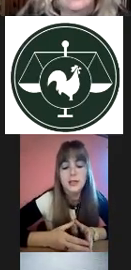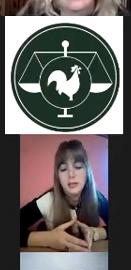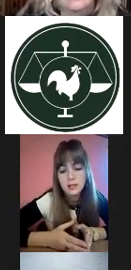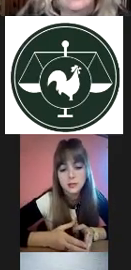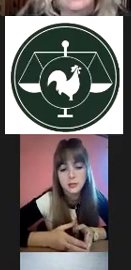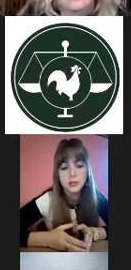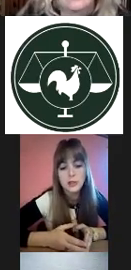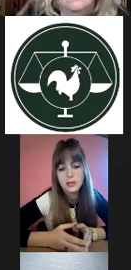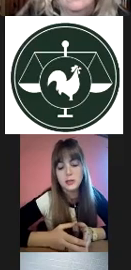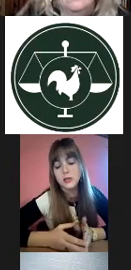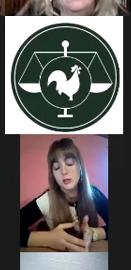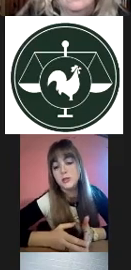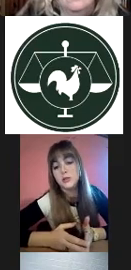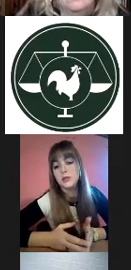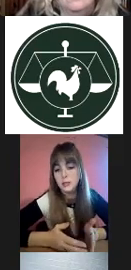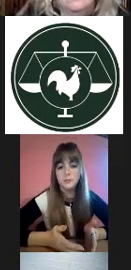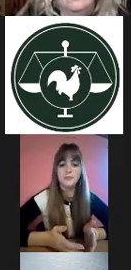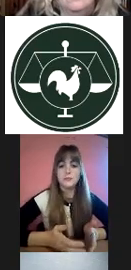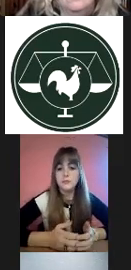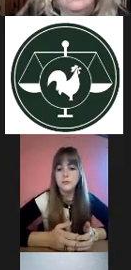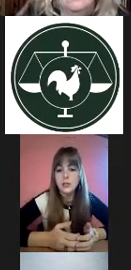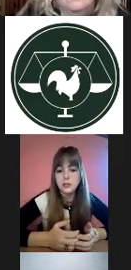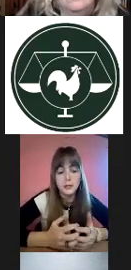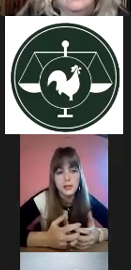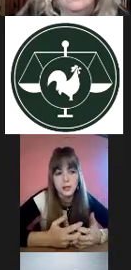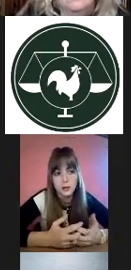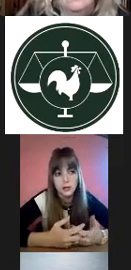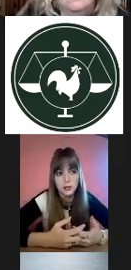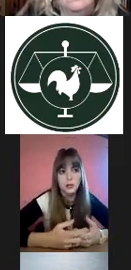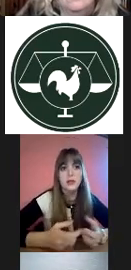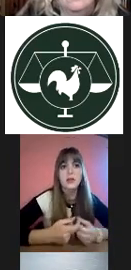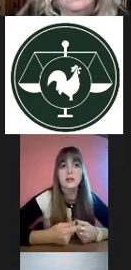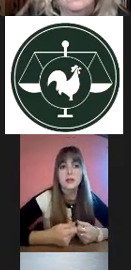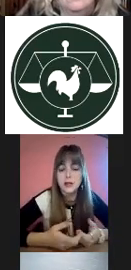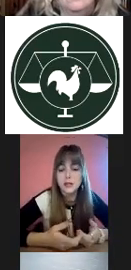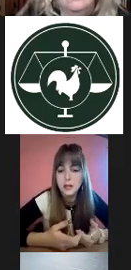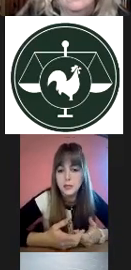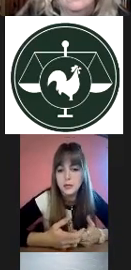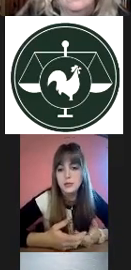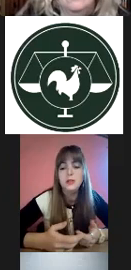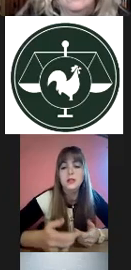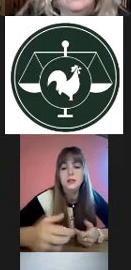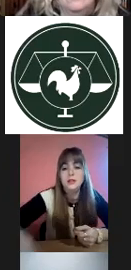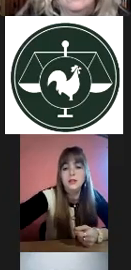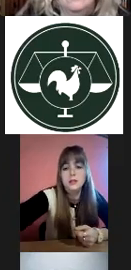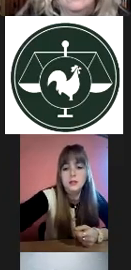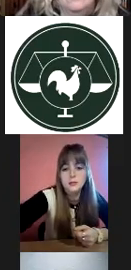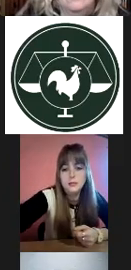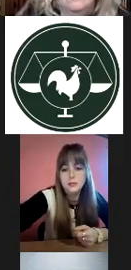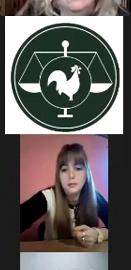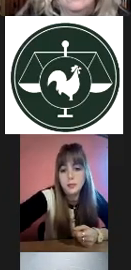se va a dirigir hasta el zoonosis, que sea todo el servicio completo. Eso también es una cuestión como de ahorrar tiempo, ¿no? Y